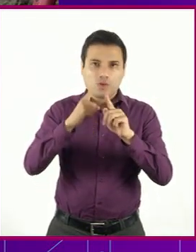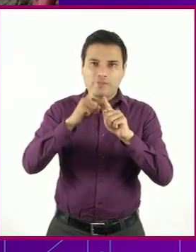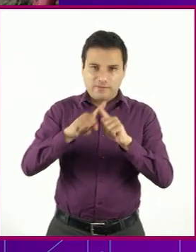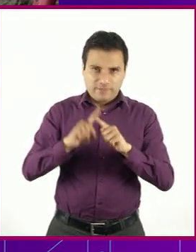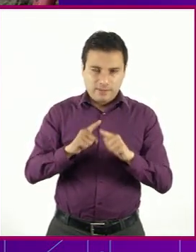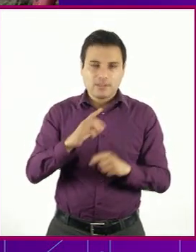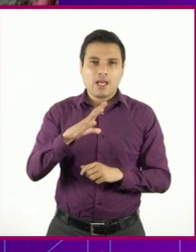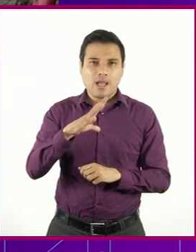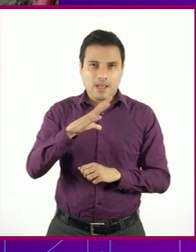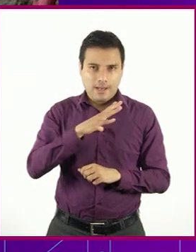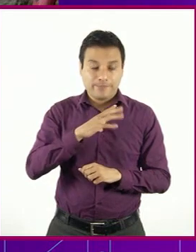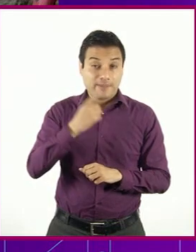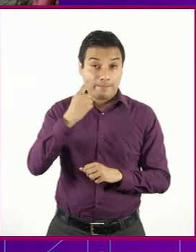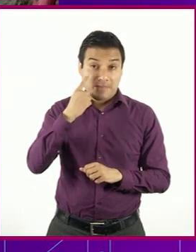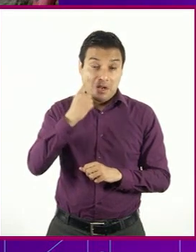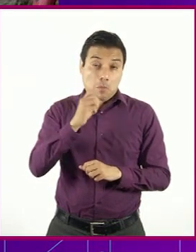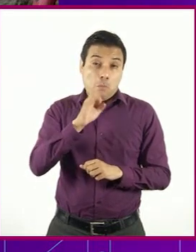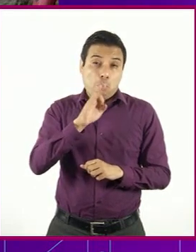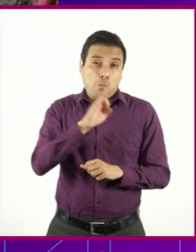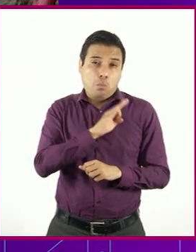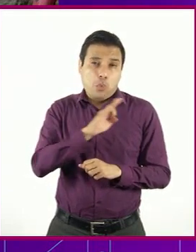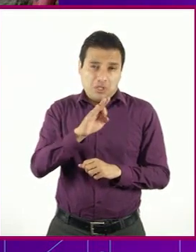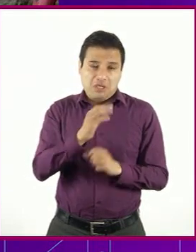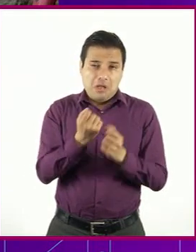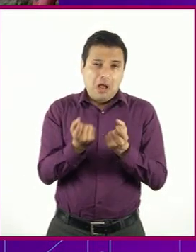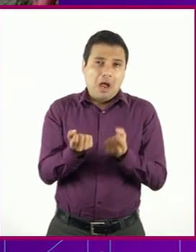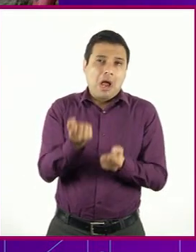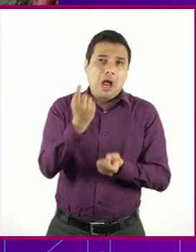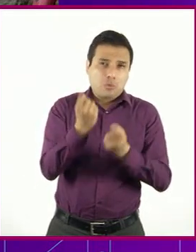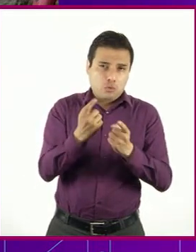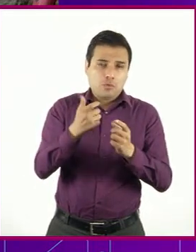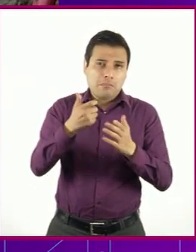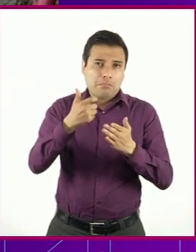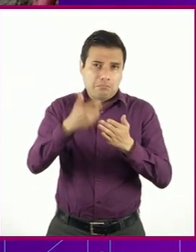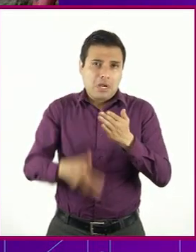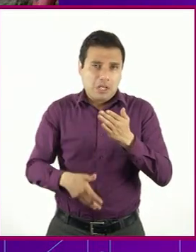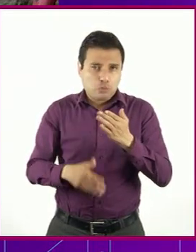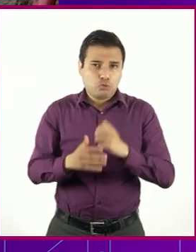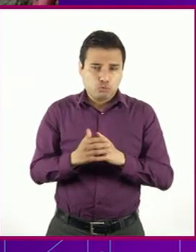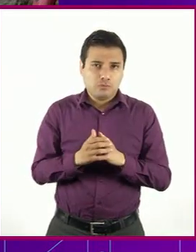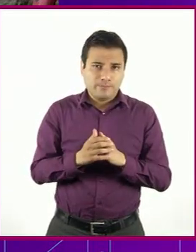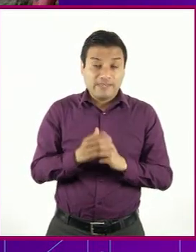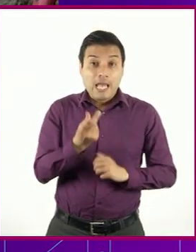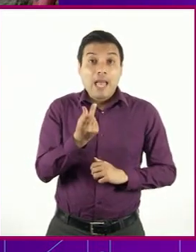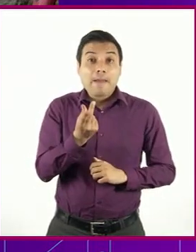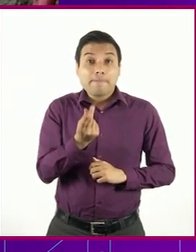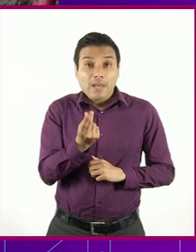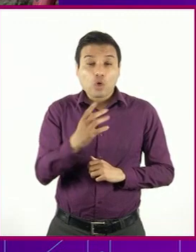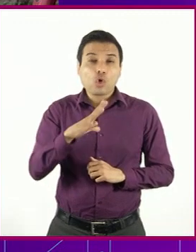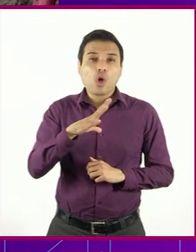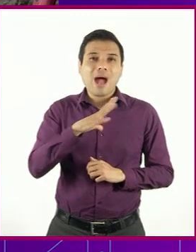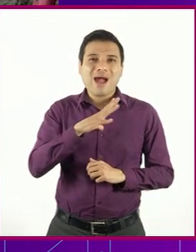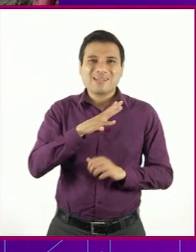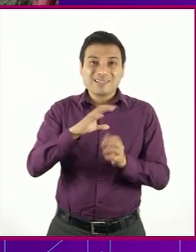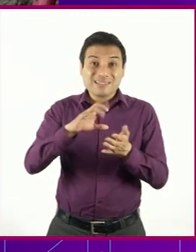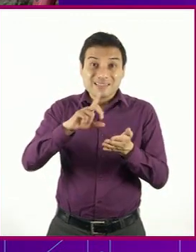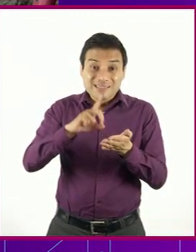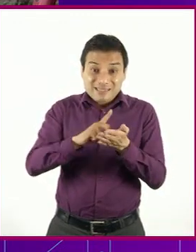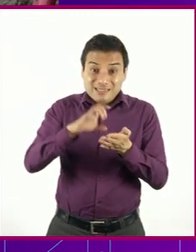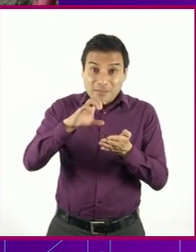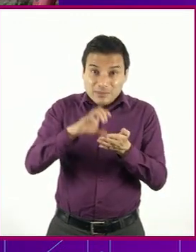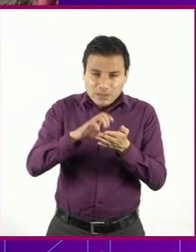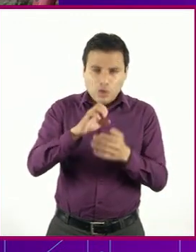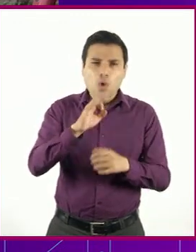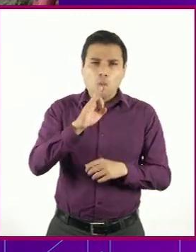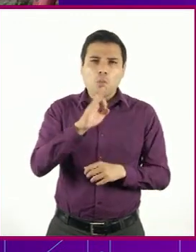esto, los primeros pueden ser de bajo costo y van a ser carritos para perritos que sufren de algún tipo de parálisis. En el parálisis